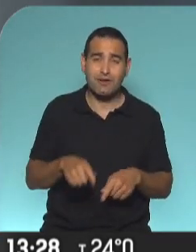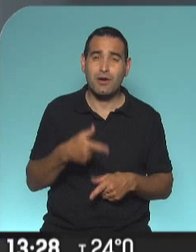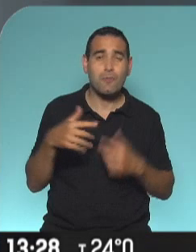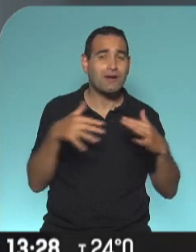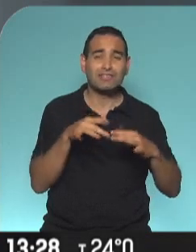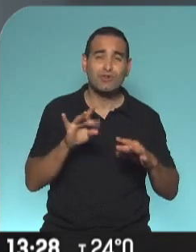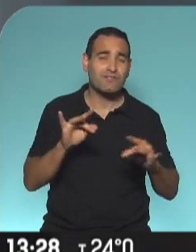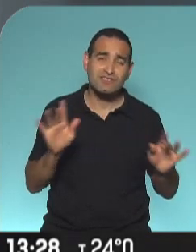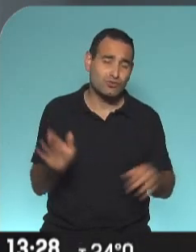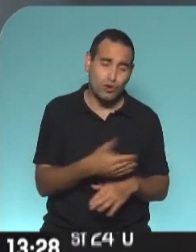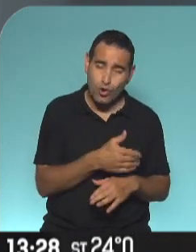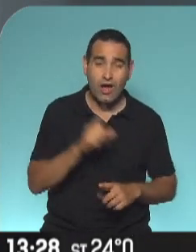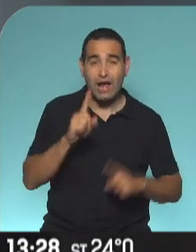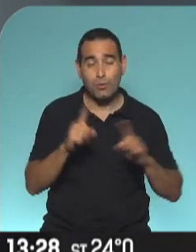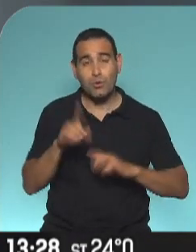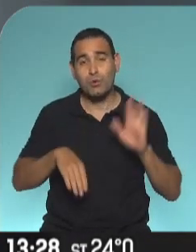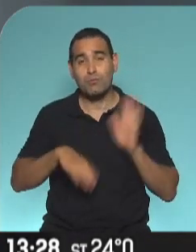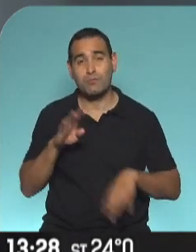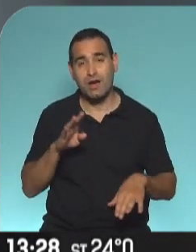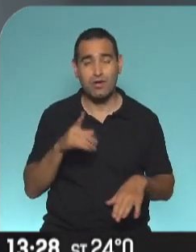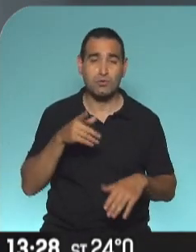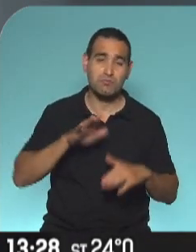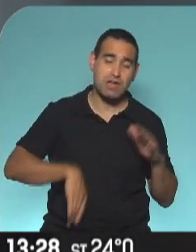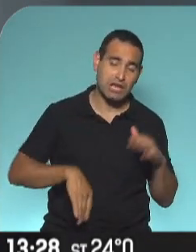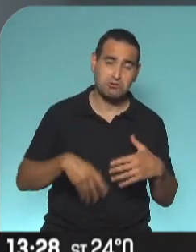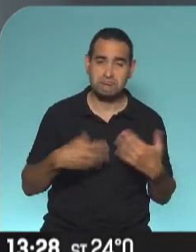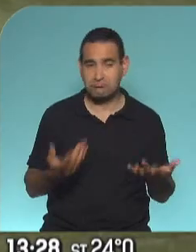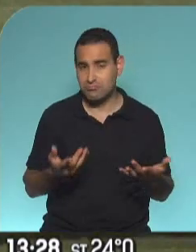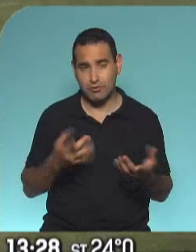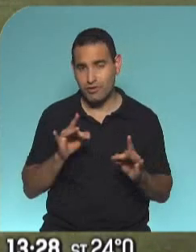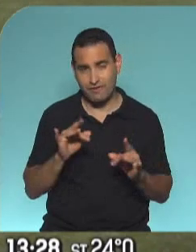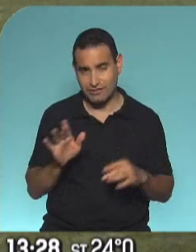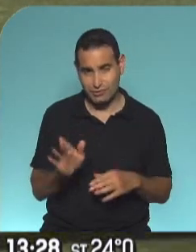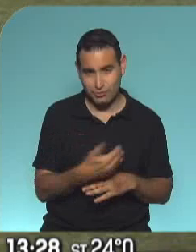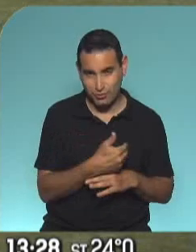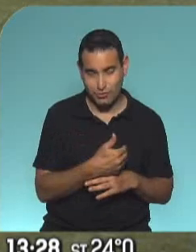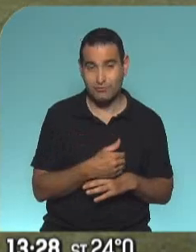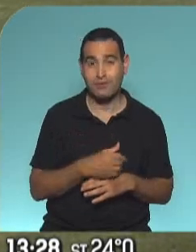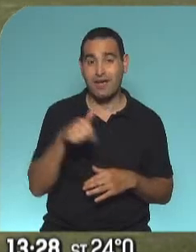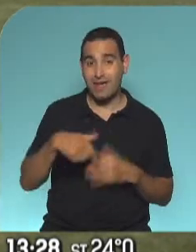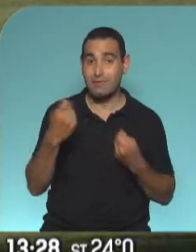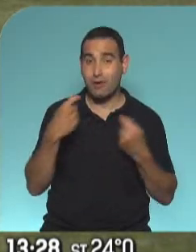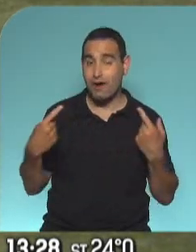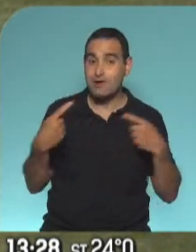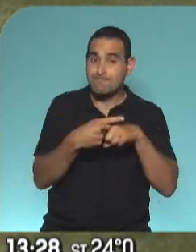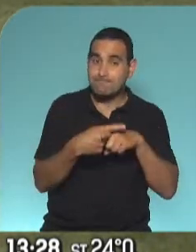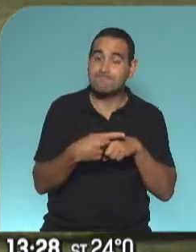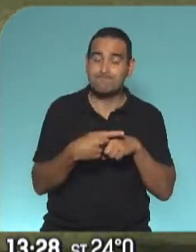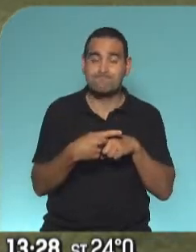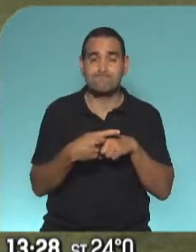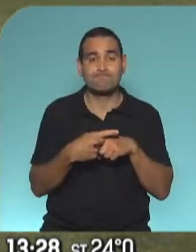partidos difíciles. Algunos tendrán unas connotaciones, otros tendrán otra, pero este, sinceramente, veo un Paraguay